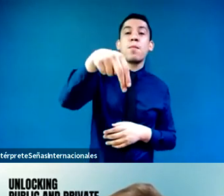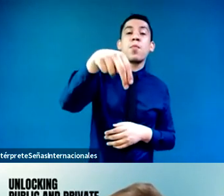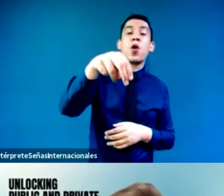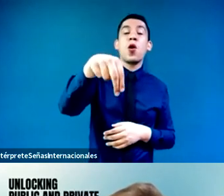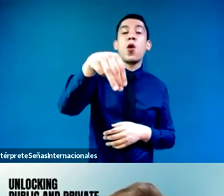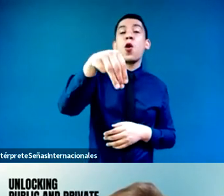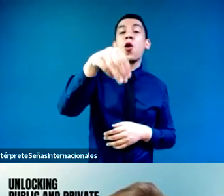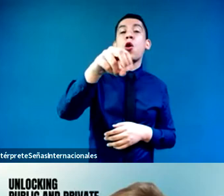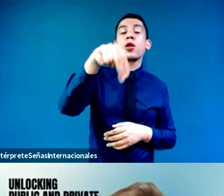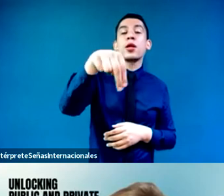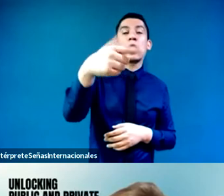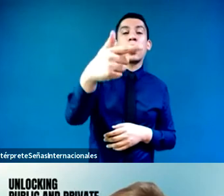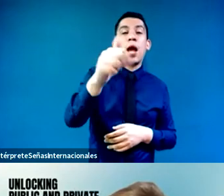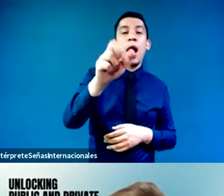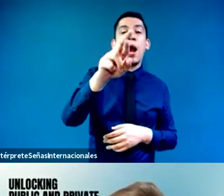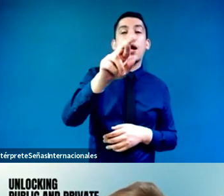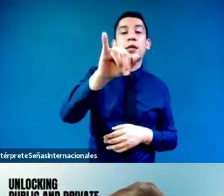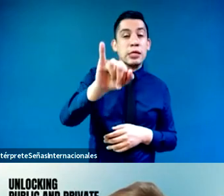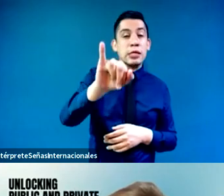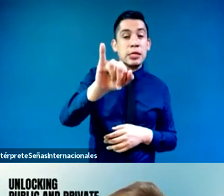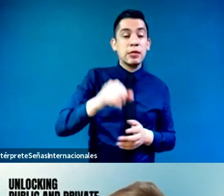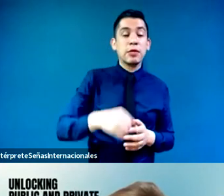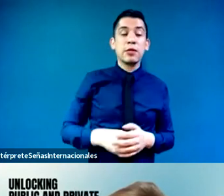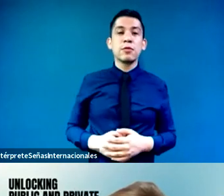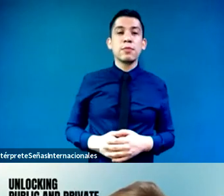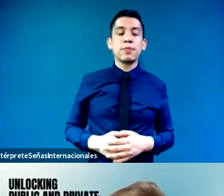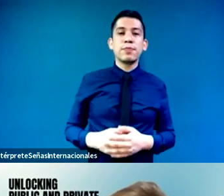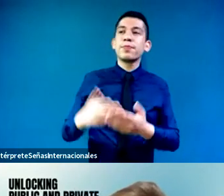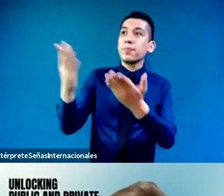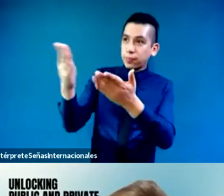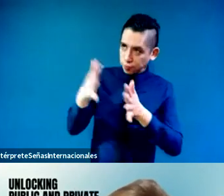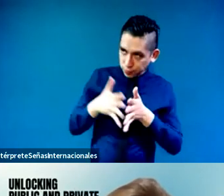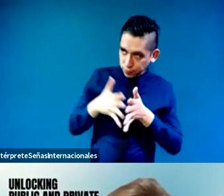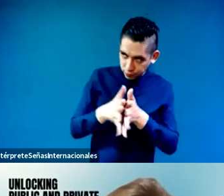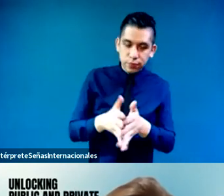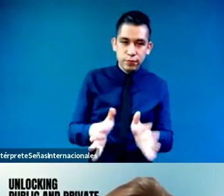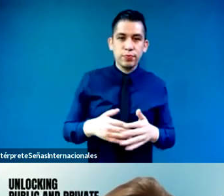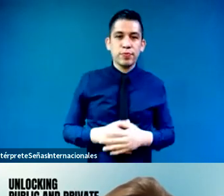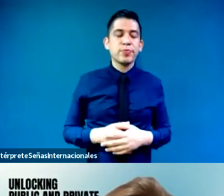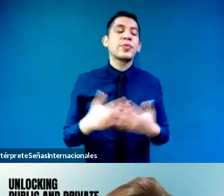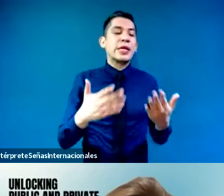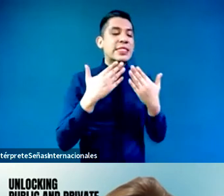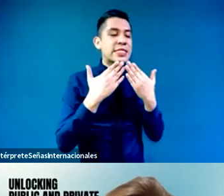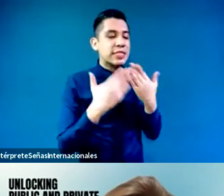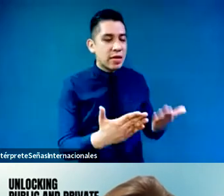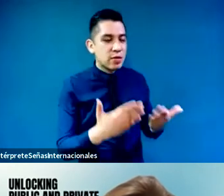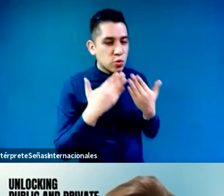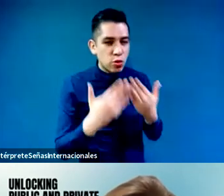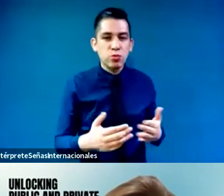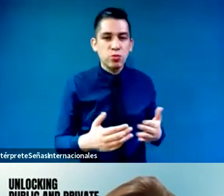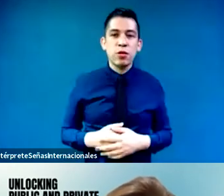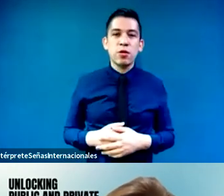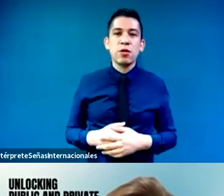very much. Buenas noches. Agradezco al secretariado de la coalición, a ONU Mujeres y a INMUJERES, así como a